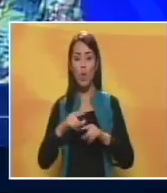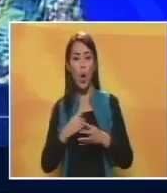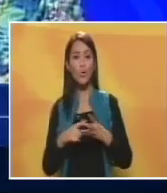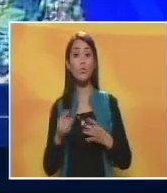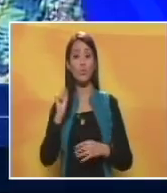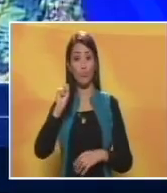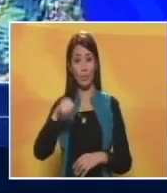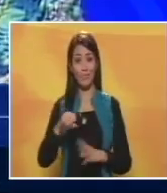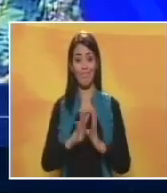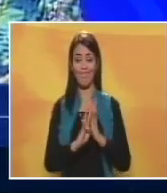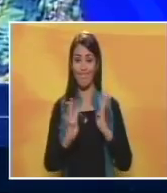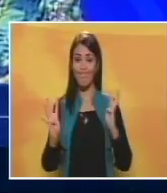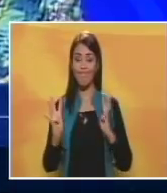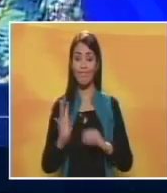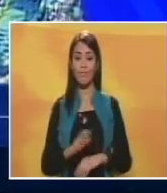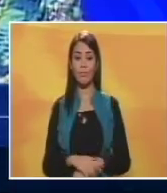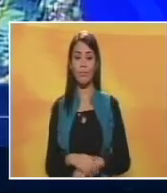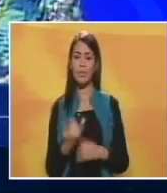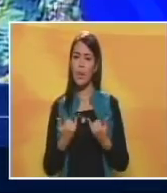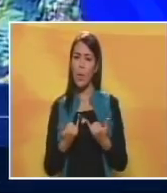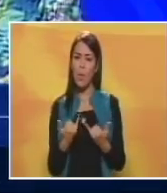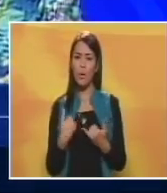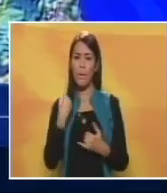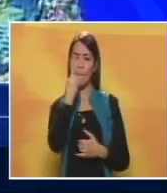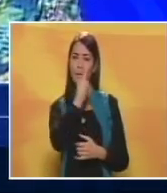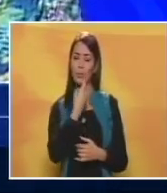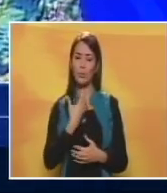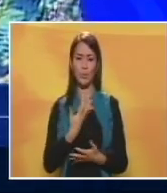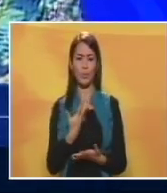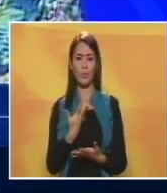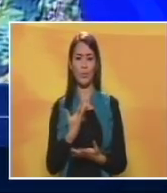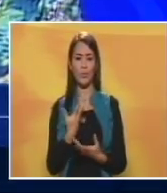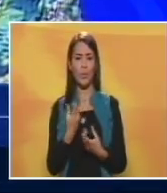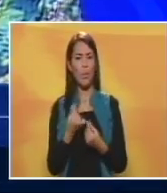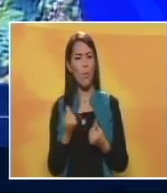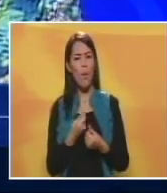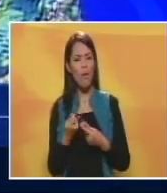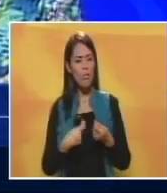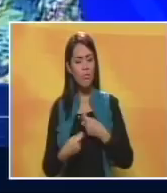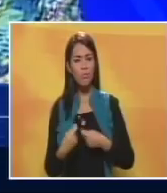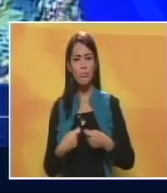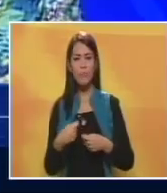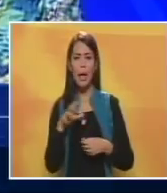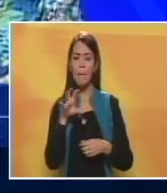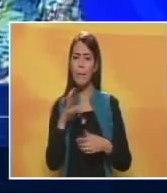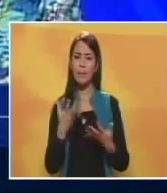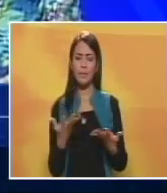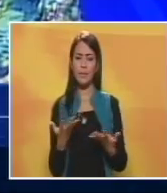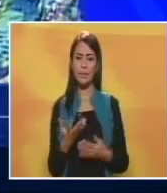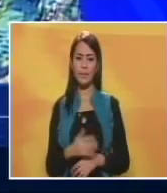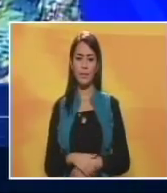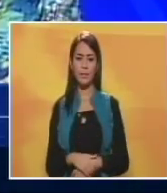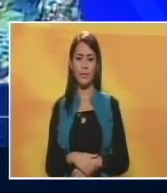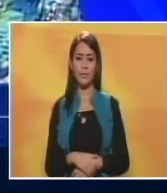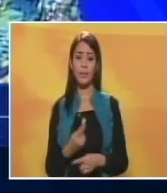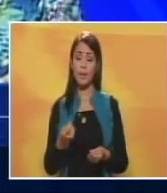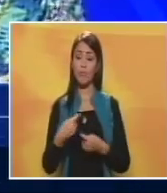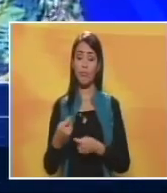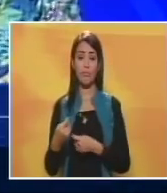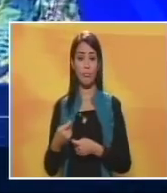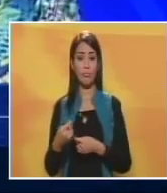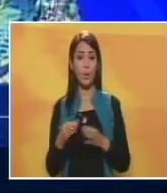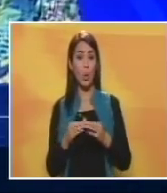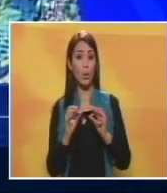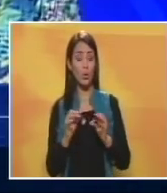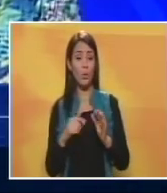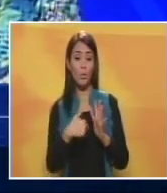sí. Y creo que es el momento de que nos preguntemos cuánto ha invertido el Estado, porque ha sido cuantioso la entrega a los gremios de